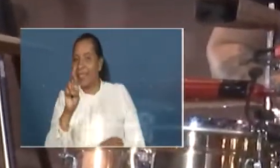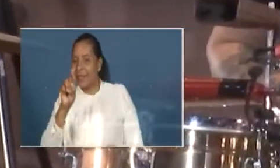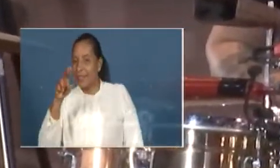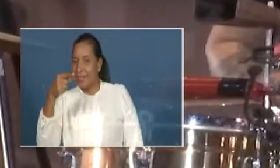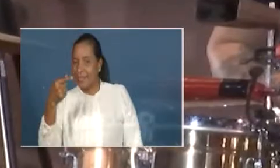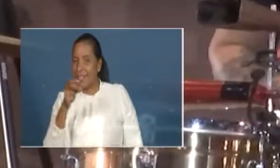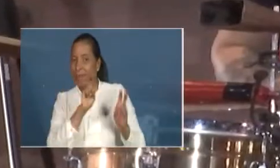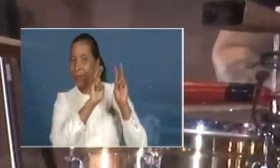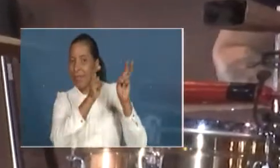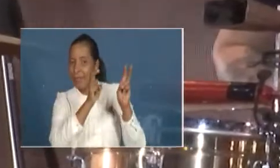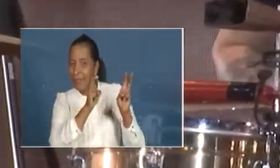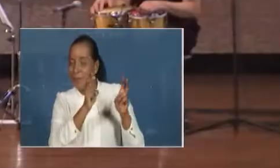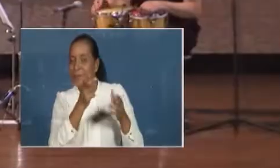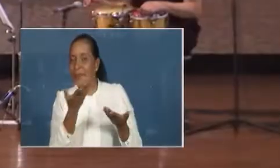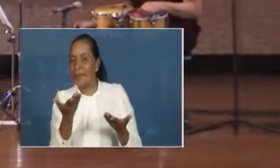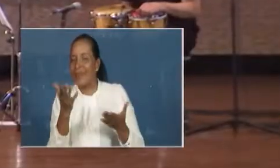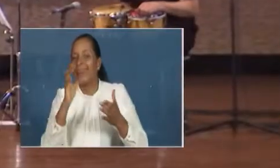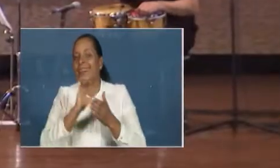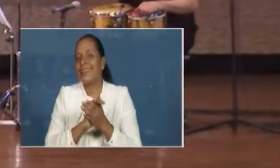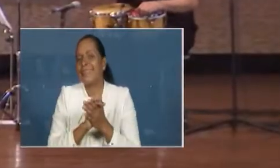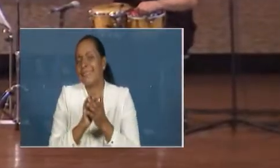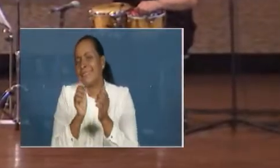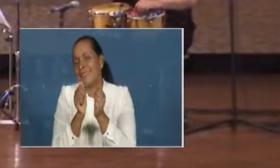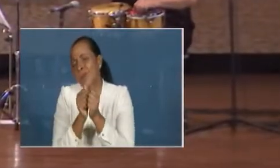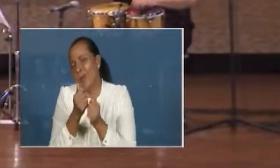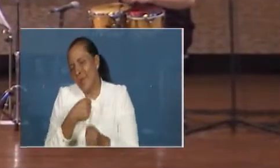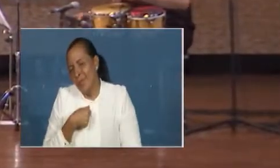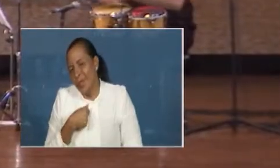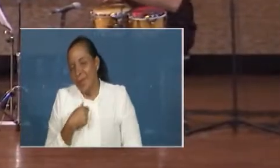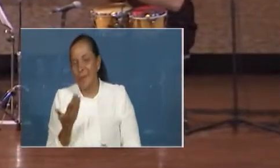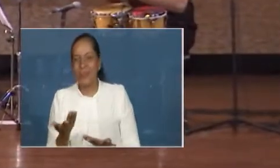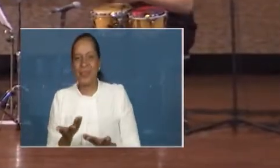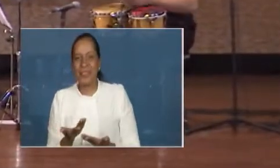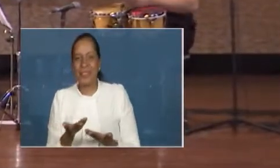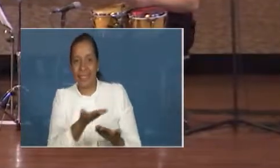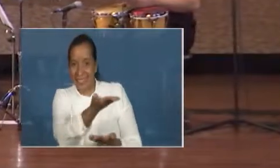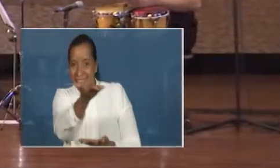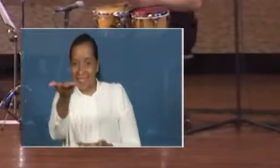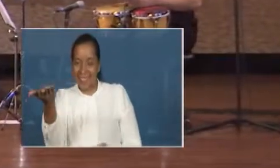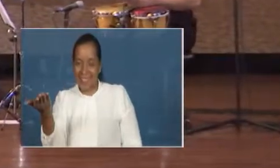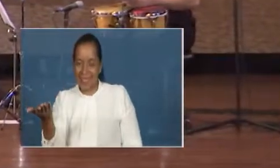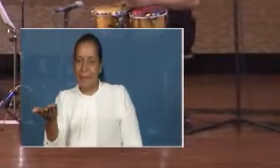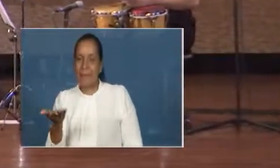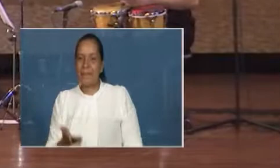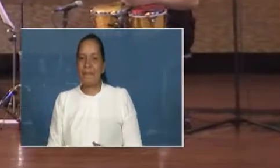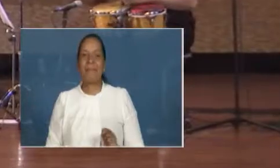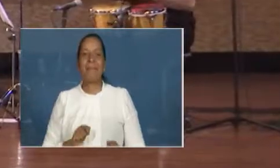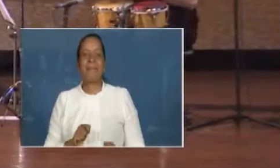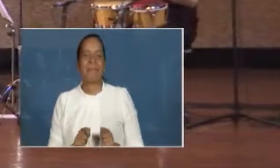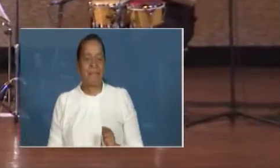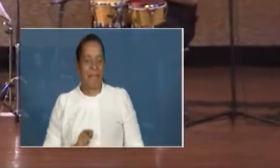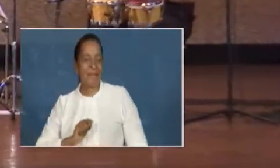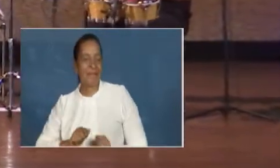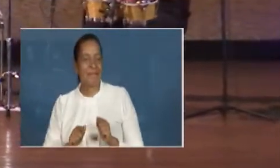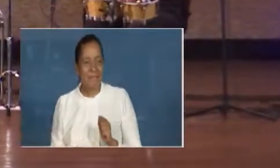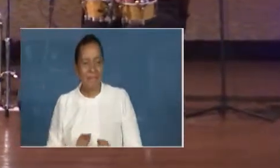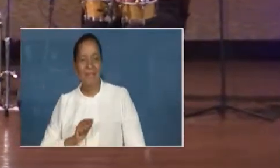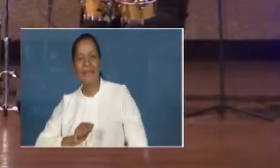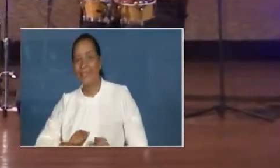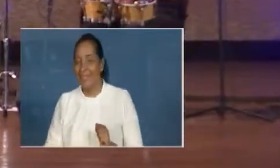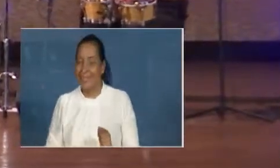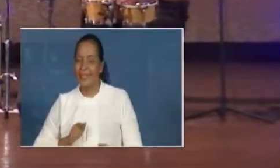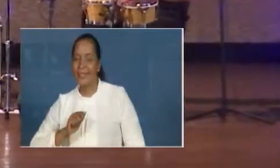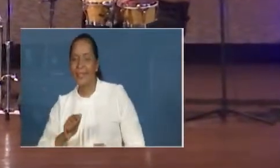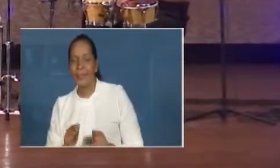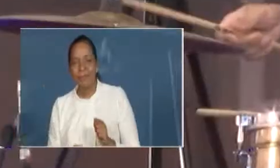título Cásate Conmigo. Damas y caballeros, Luis Lugo y la 507.